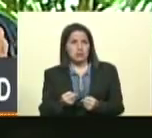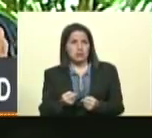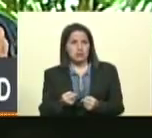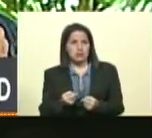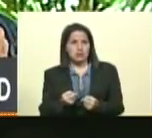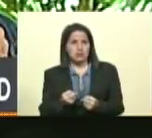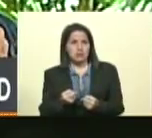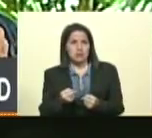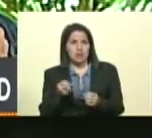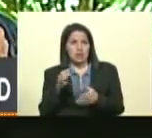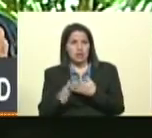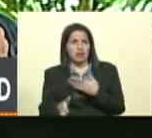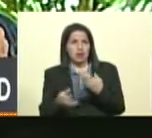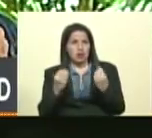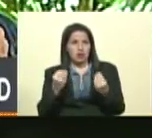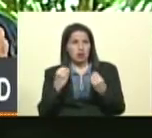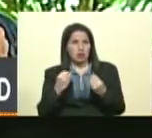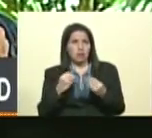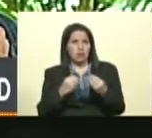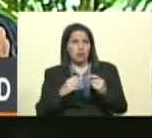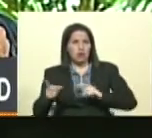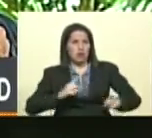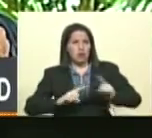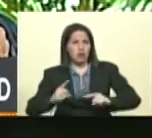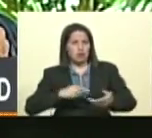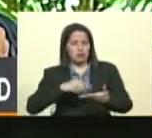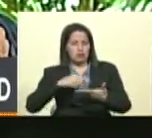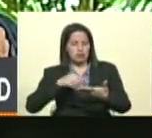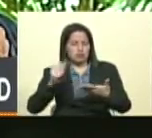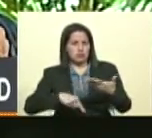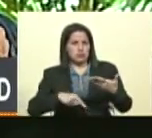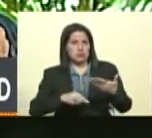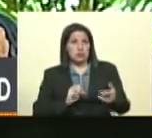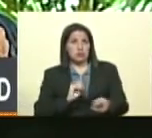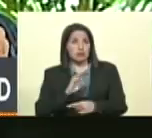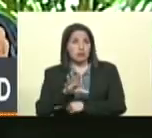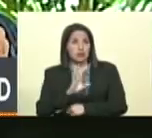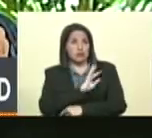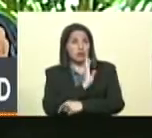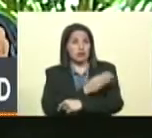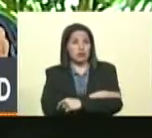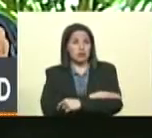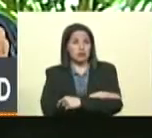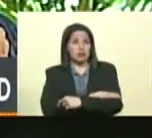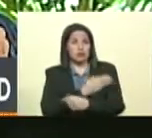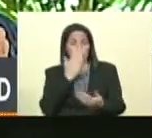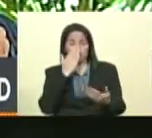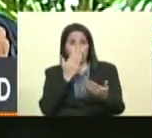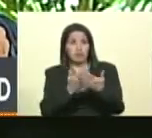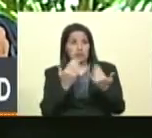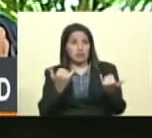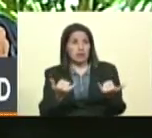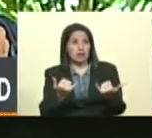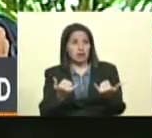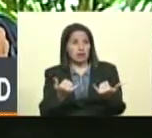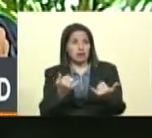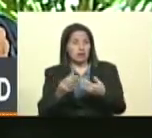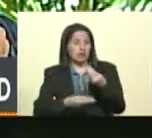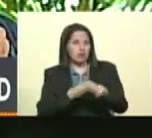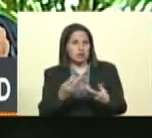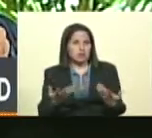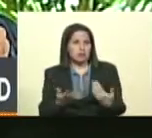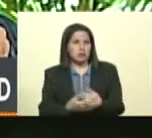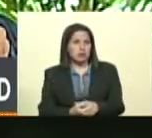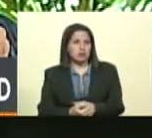y en el marco de este contrato colectivo, manda una señal muy poderosa frente a donde venimos. De